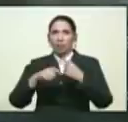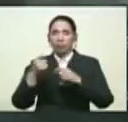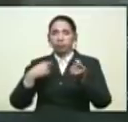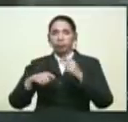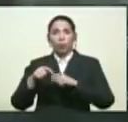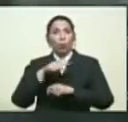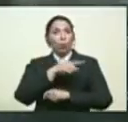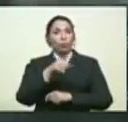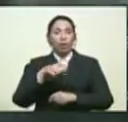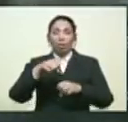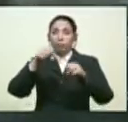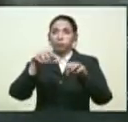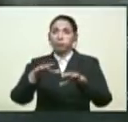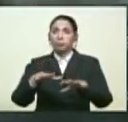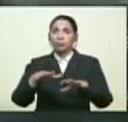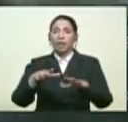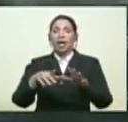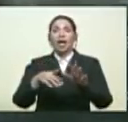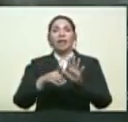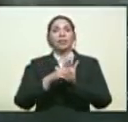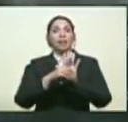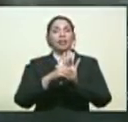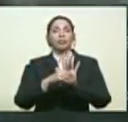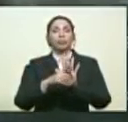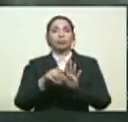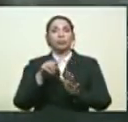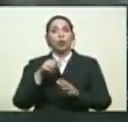derecho. Les doy una oportunidad.